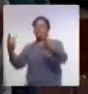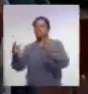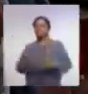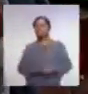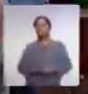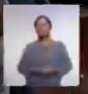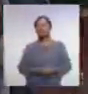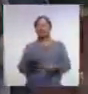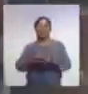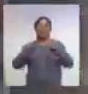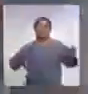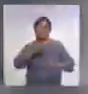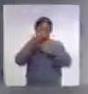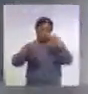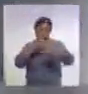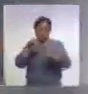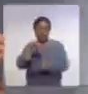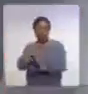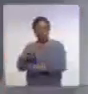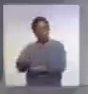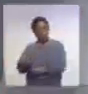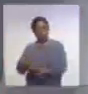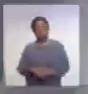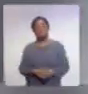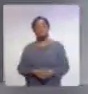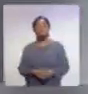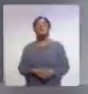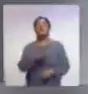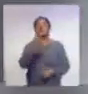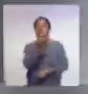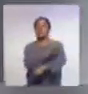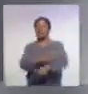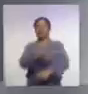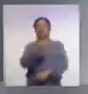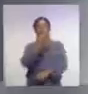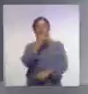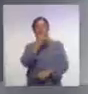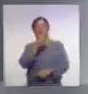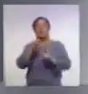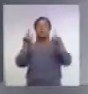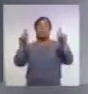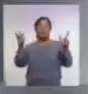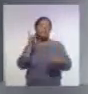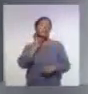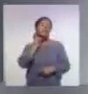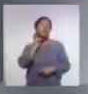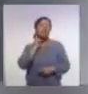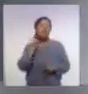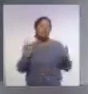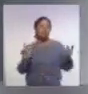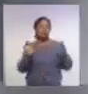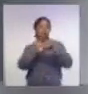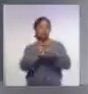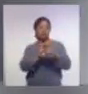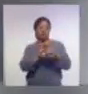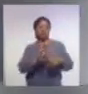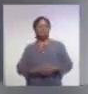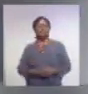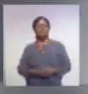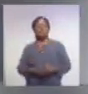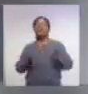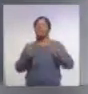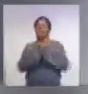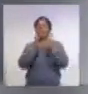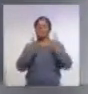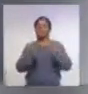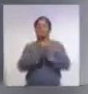Gómez. Son las 14 horas con 12 minutos. Tlaxcala, a través de la Procuraduría General de Justicia del Estado,